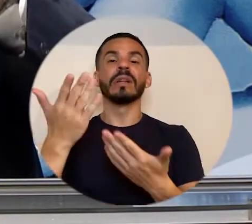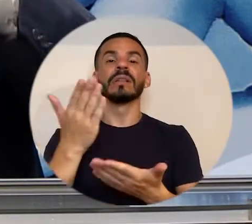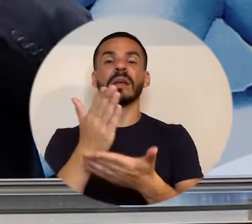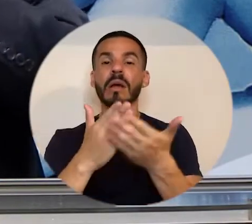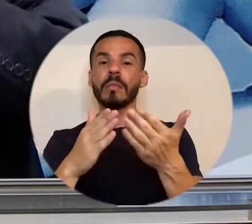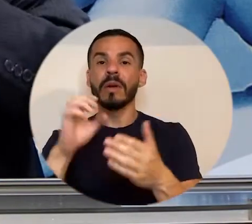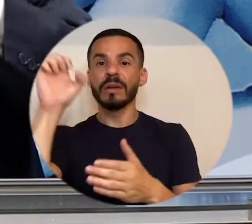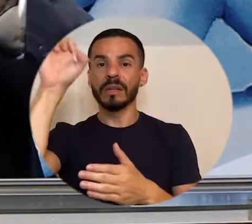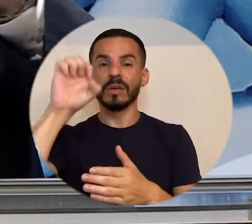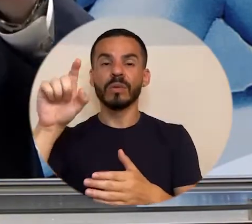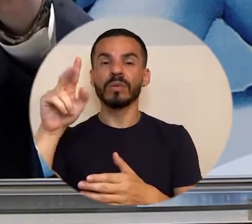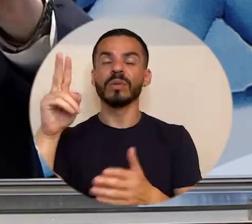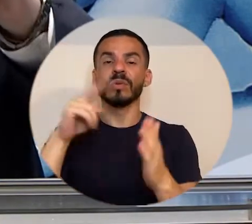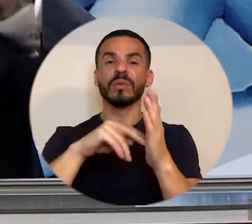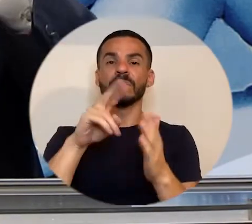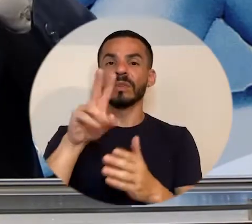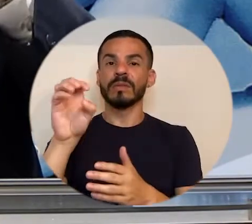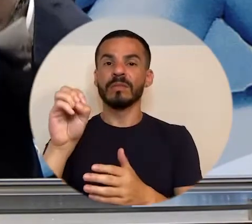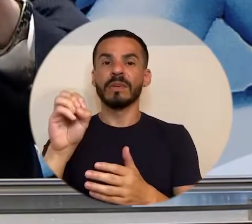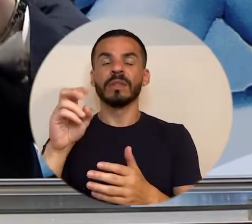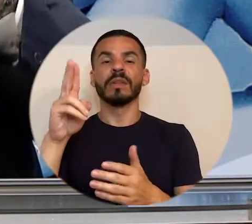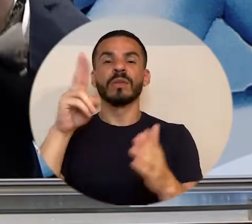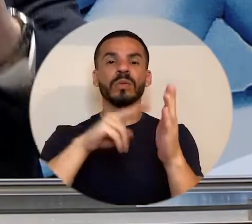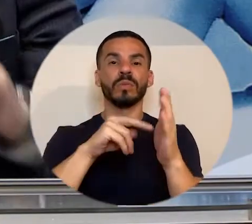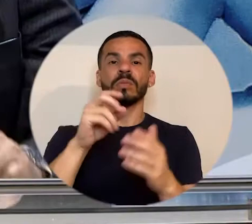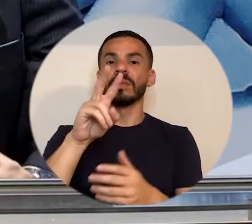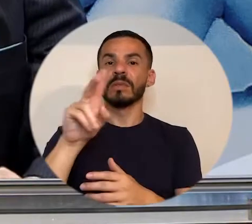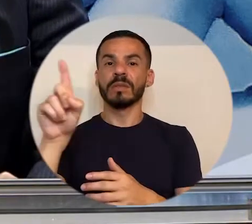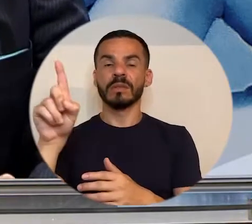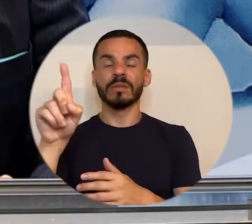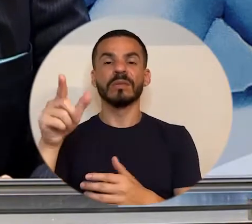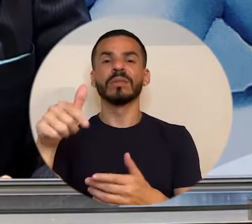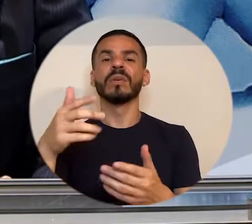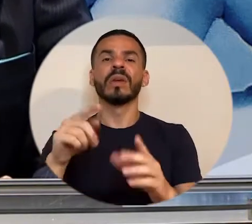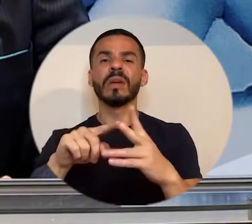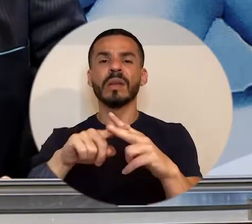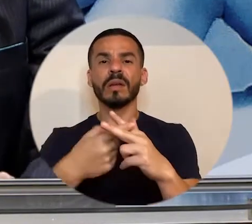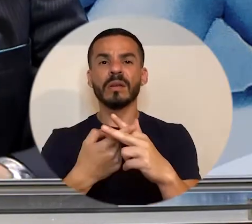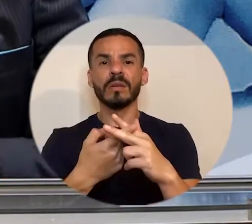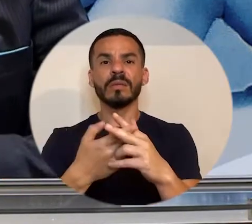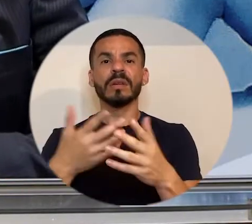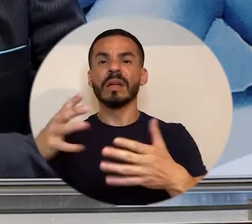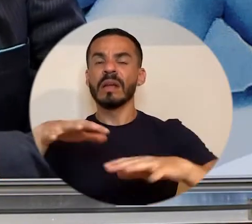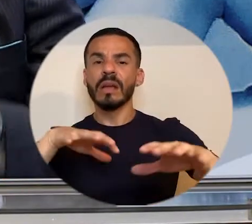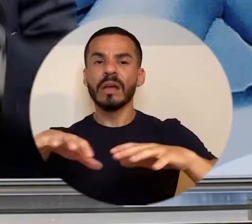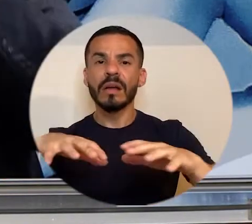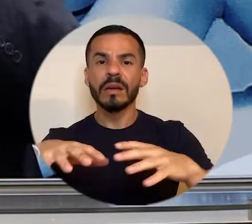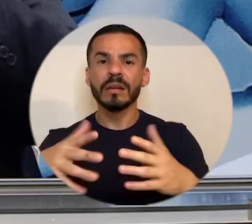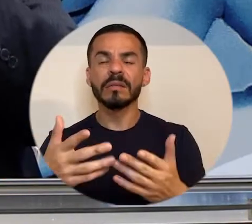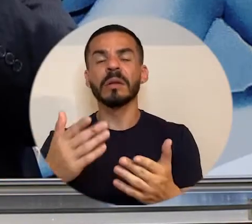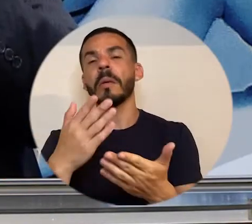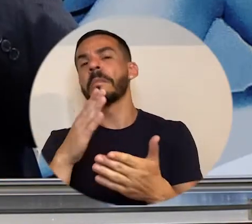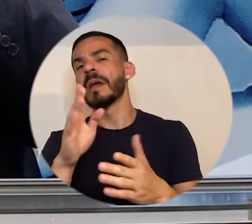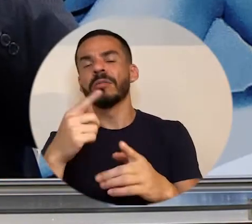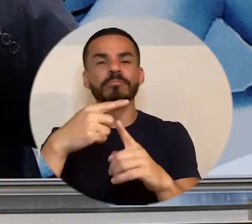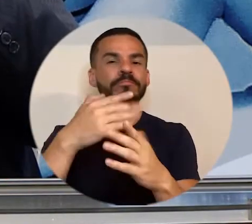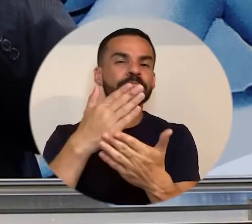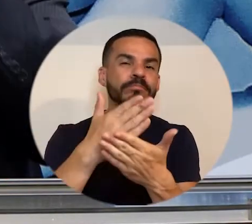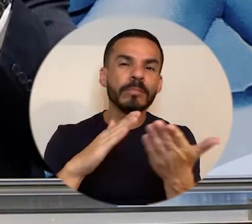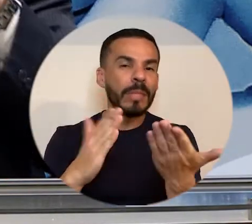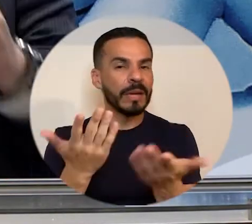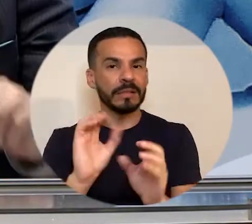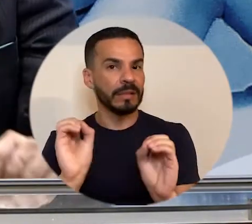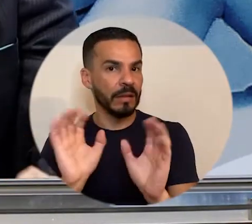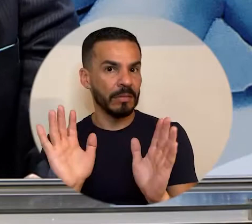América Latina y una parte de Europa, 2020, 2021, que se ha comenzado a dar reactivación, pero una reactivación a